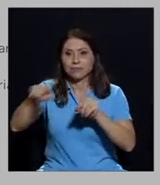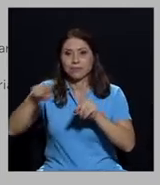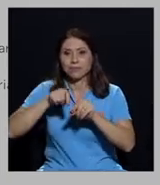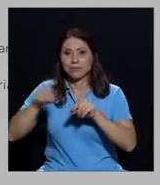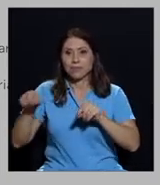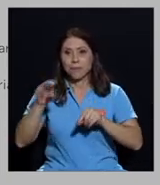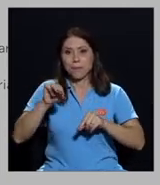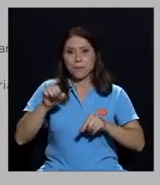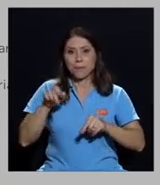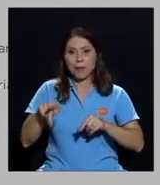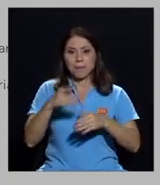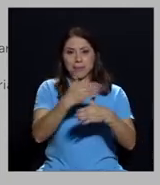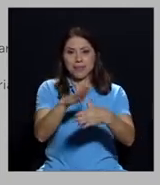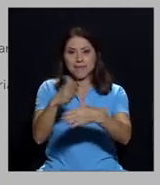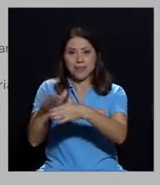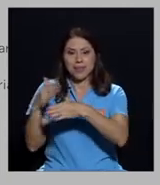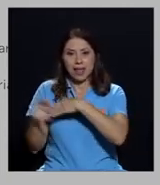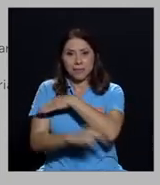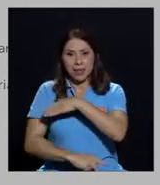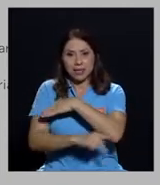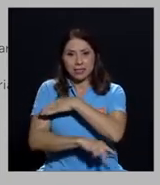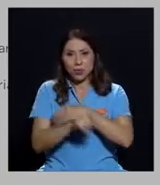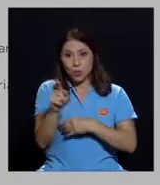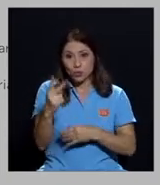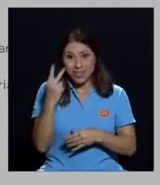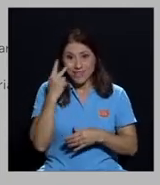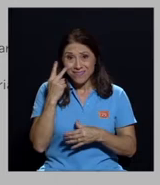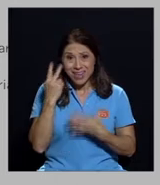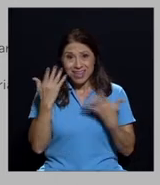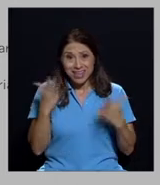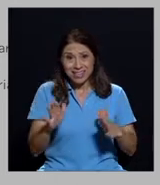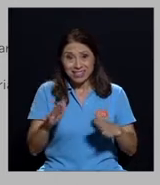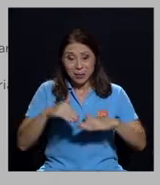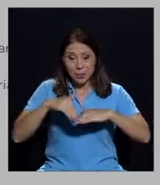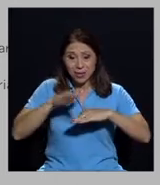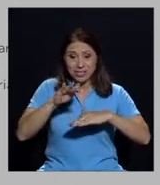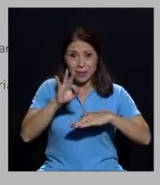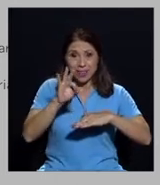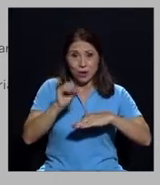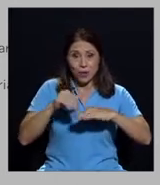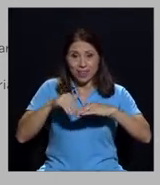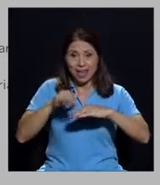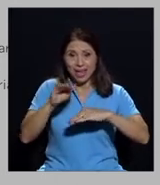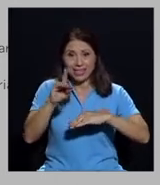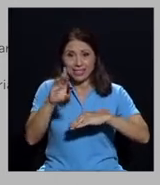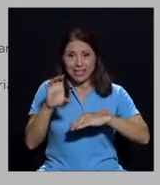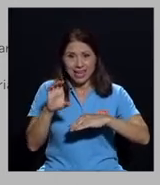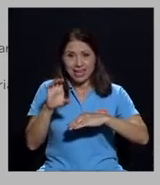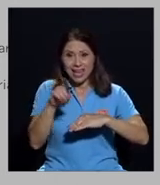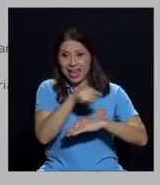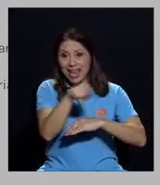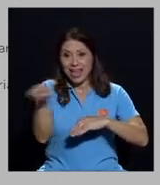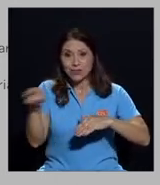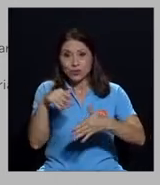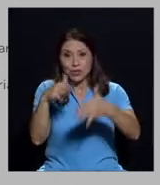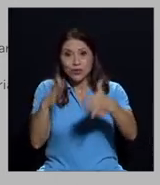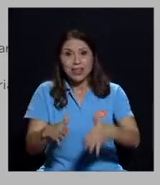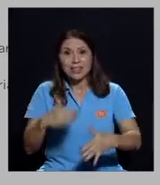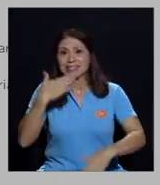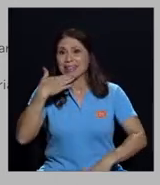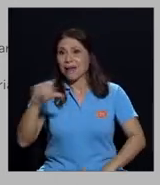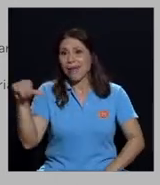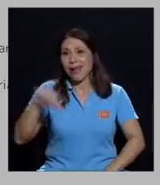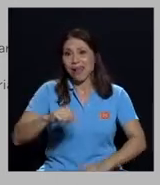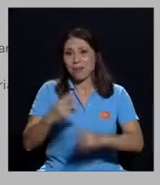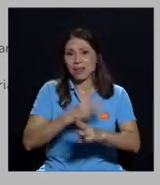divide al país como ustedes están por encima de 95 si esos muchachos van mal en matemáticas no porque los